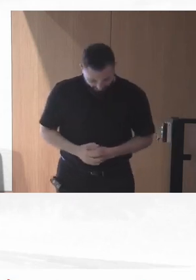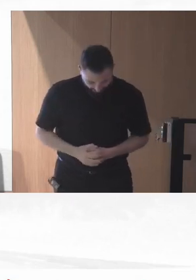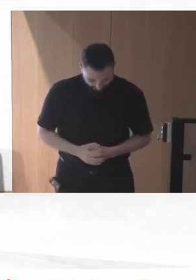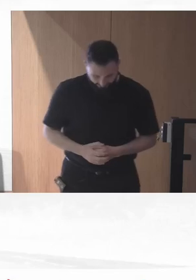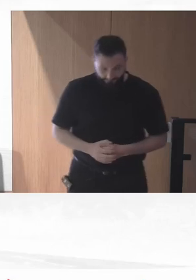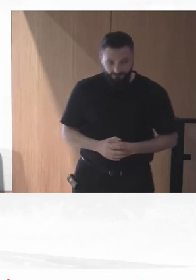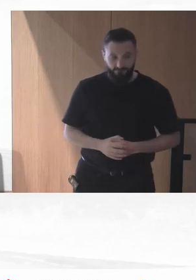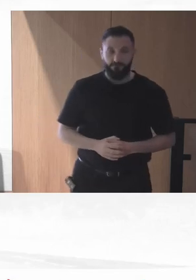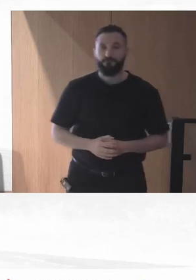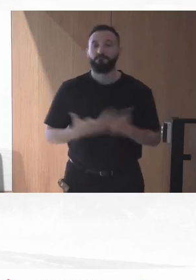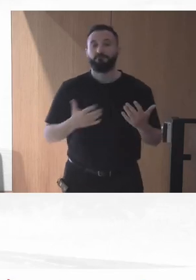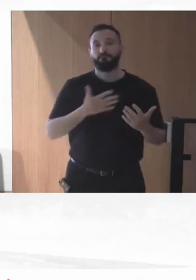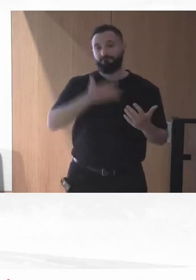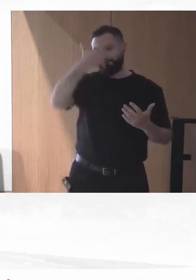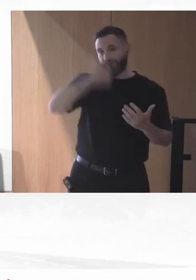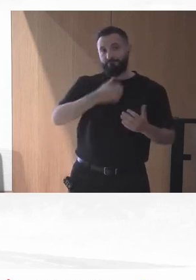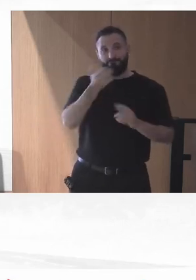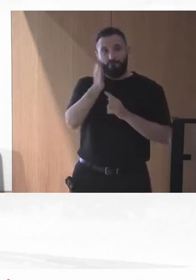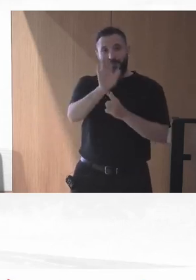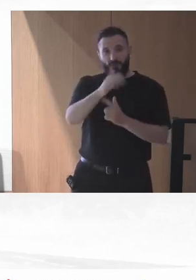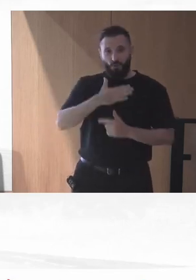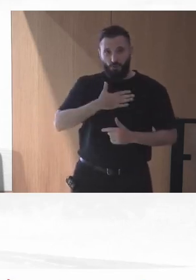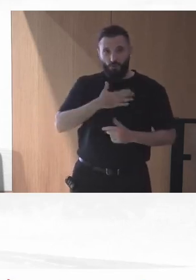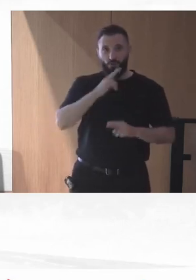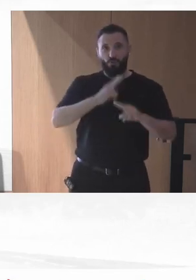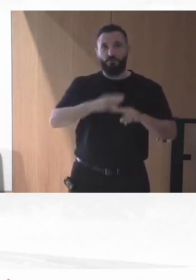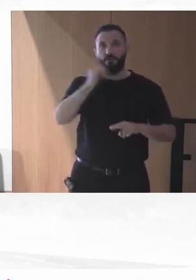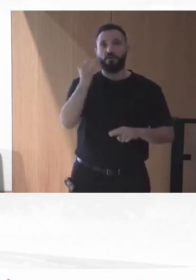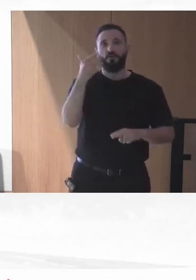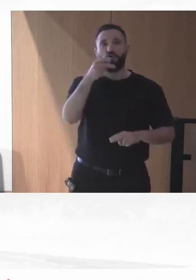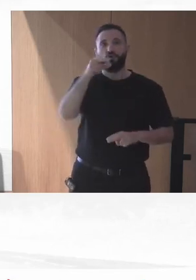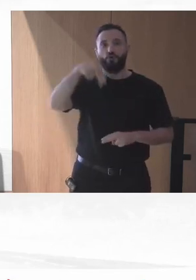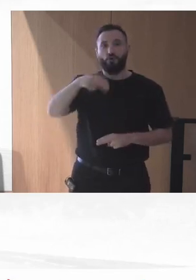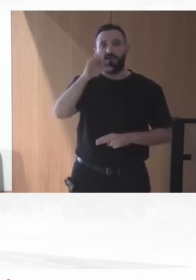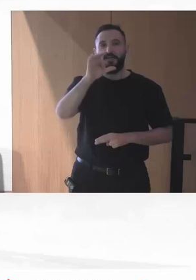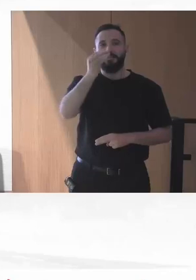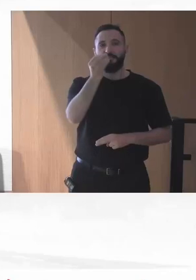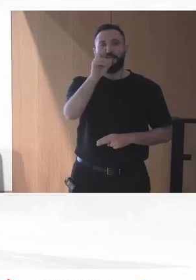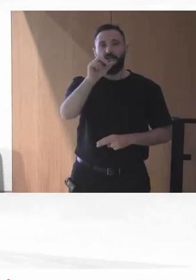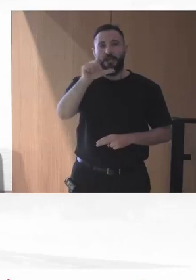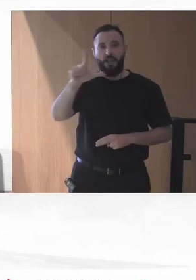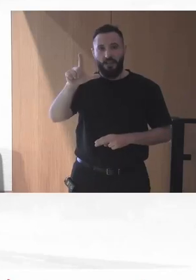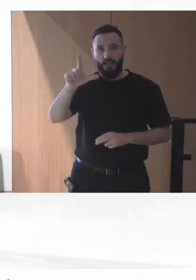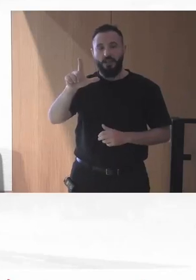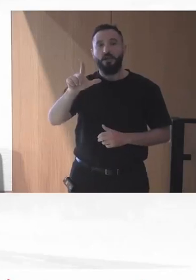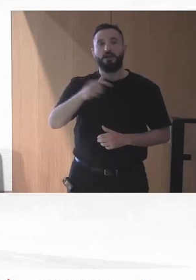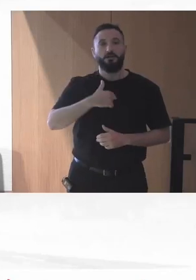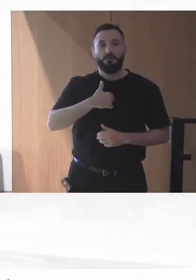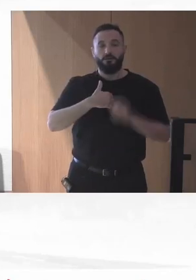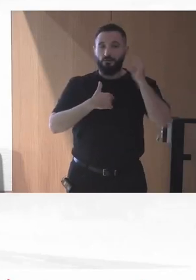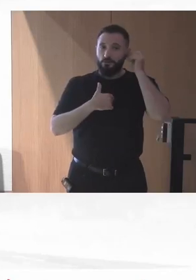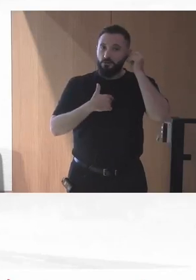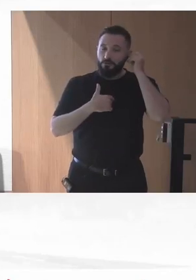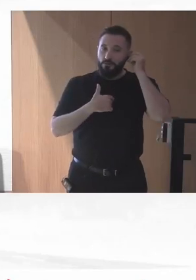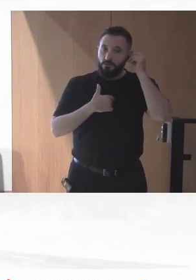Un par de palabras sobre mí mismo. Me llamo John Skittle y